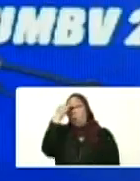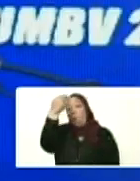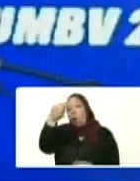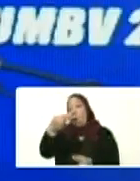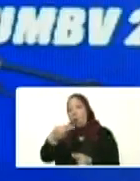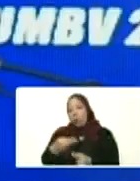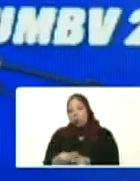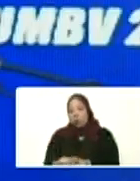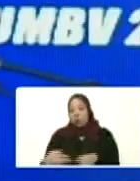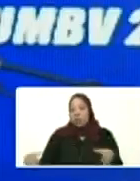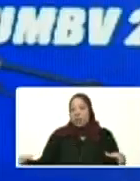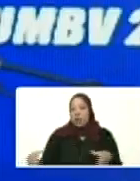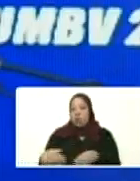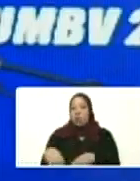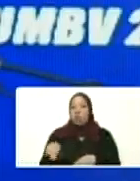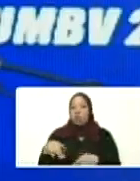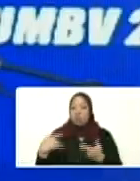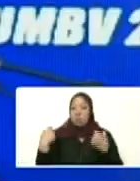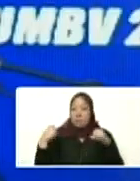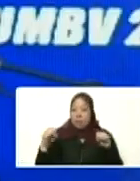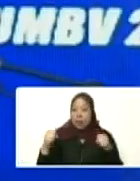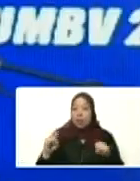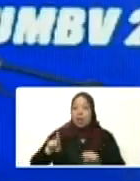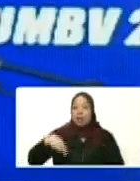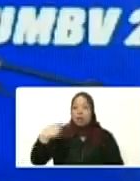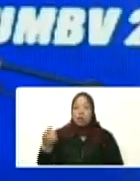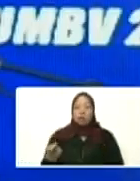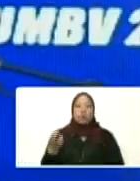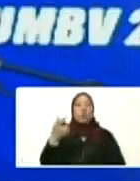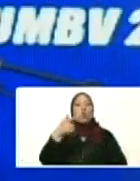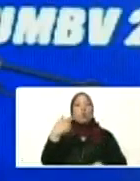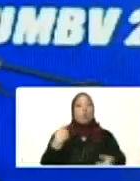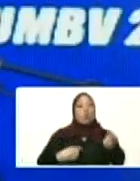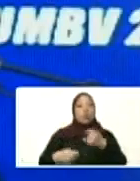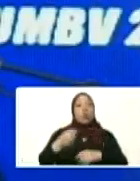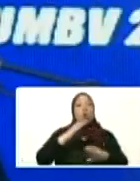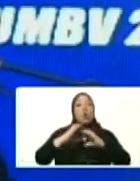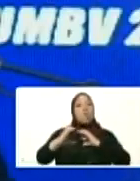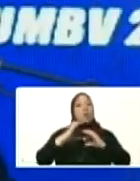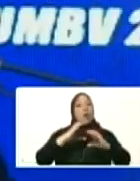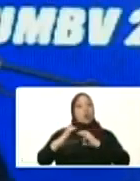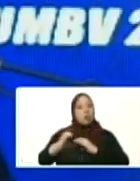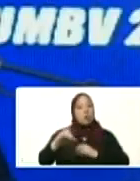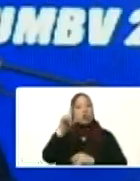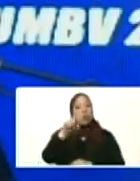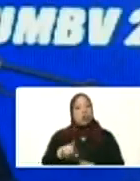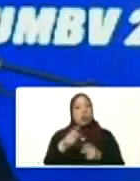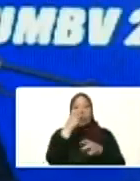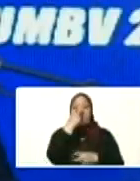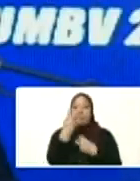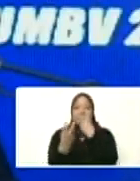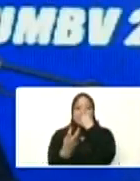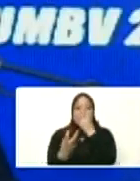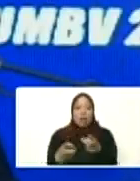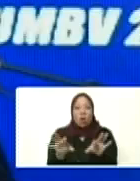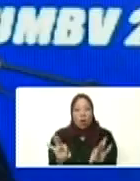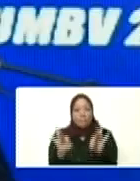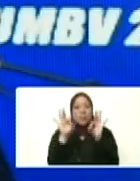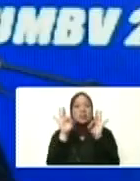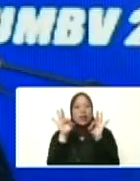activa. Familiares de los graduandos, medios de comunicación, invitados